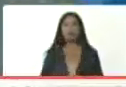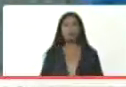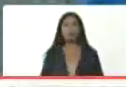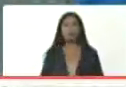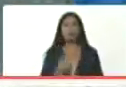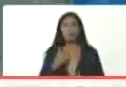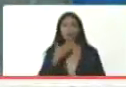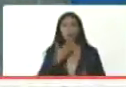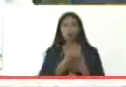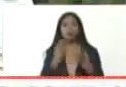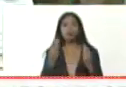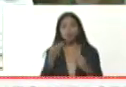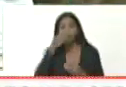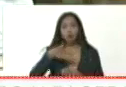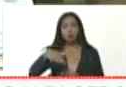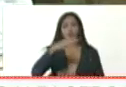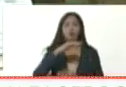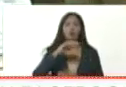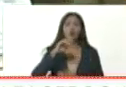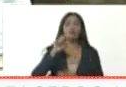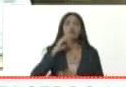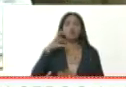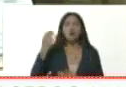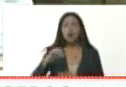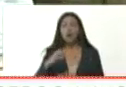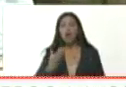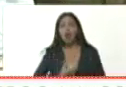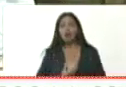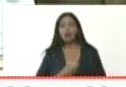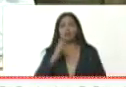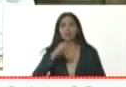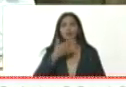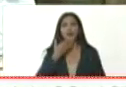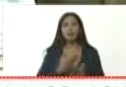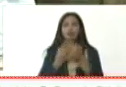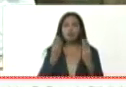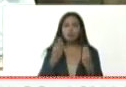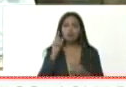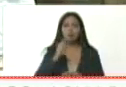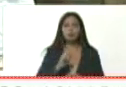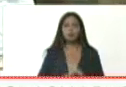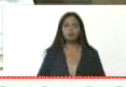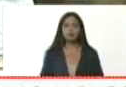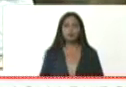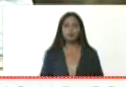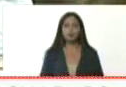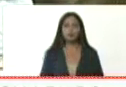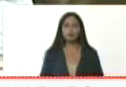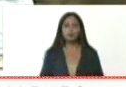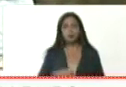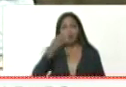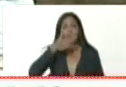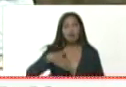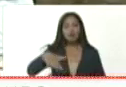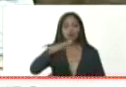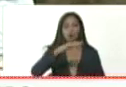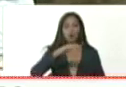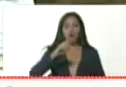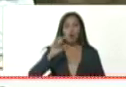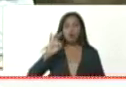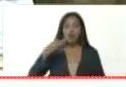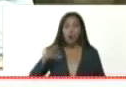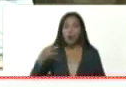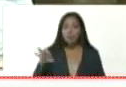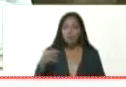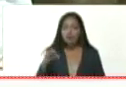agradezco al pueblo de guarenas a su alcalde lo hicieron al pueblo de guatire